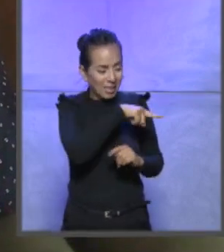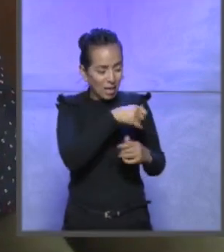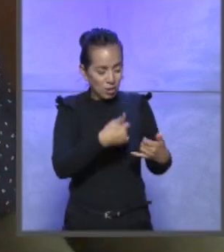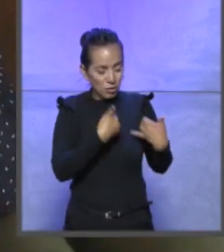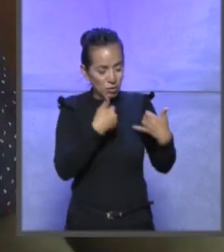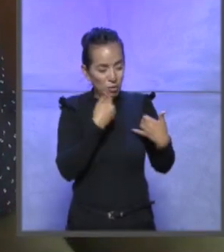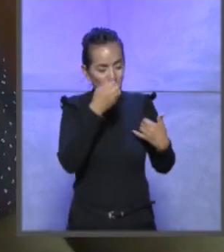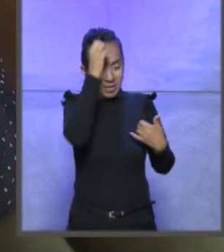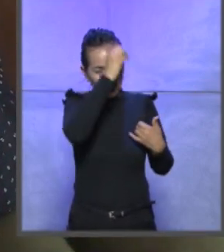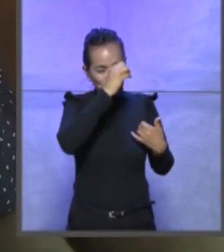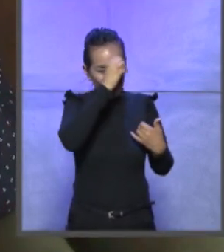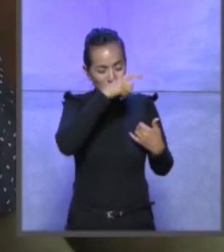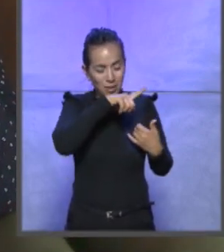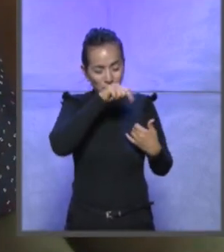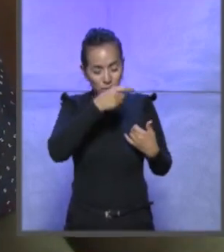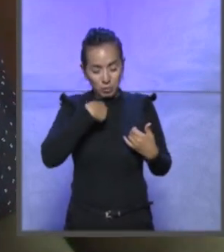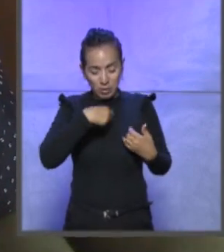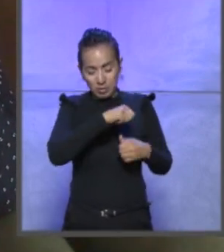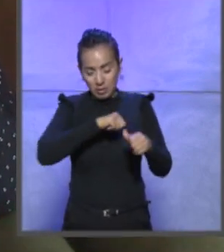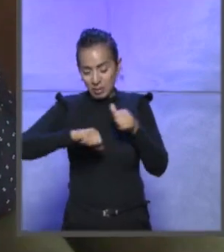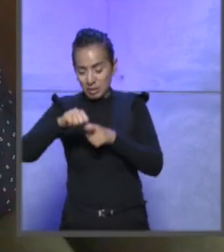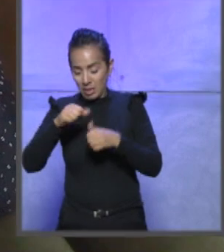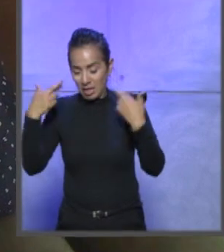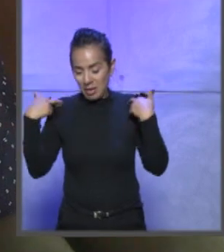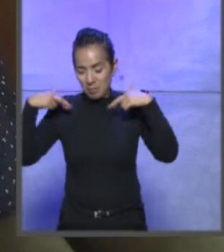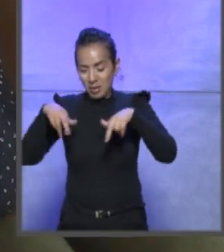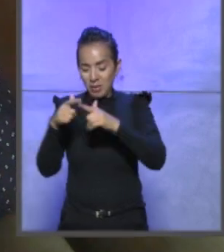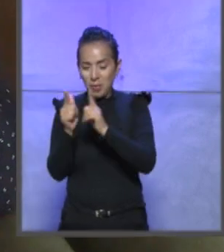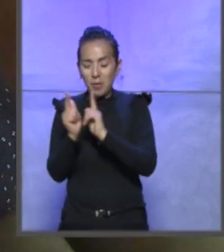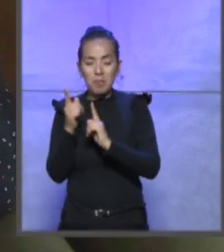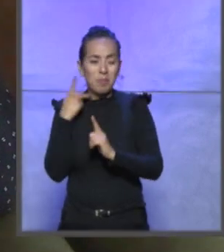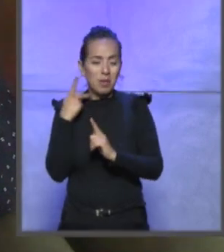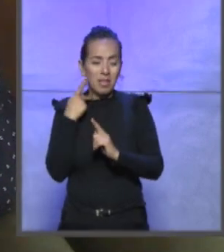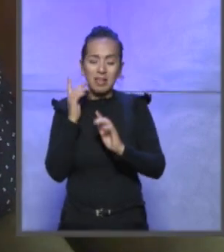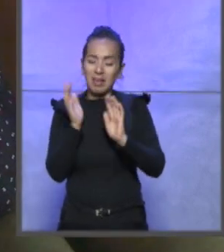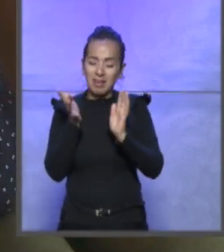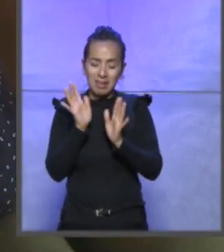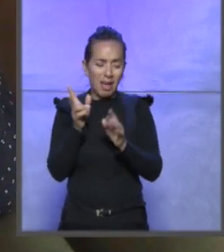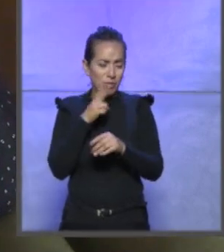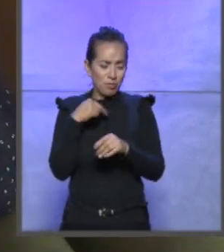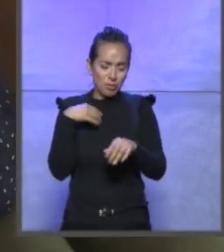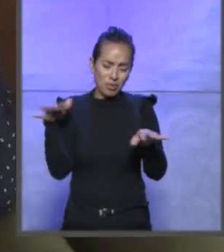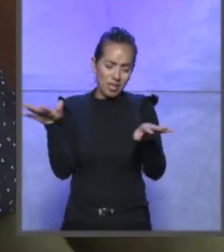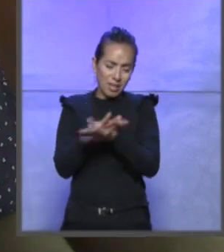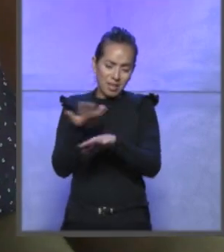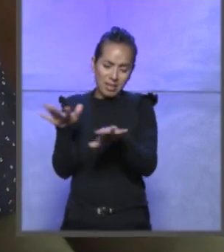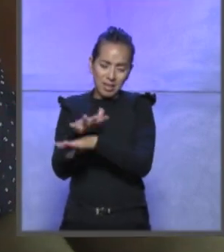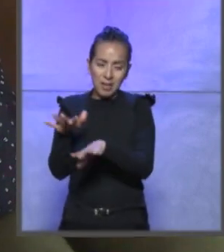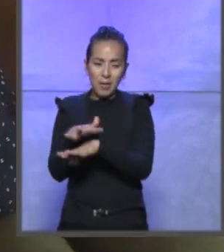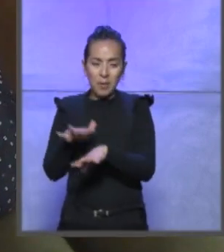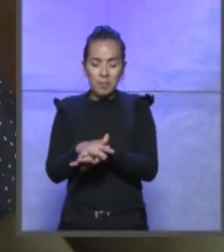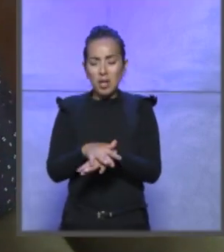y con esta máscara haciendo una alusión de que están cambiando, de que ya no son los mismos, de que